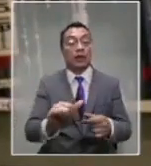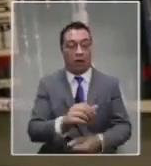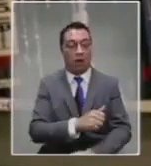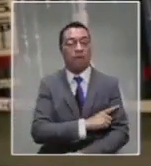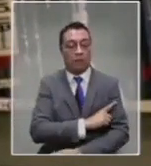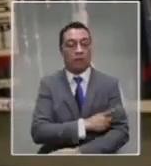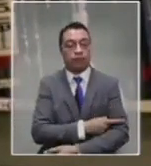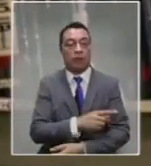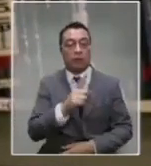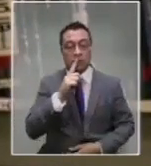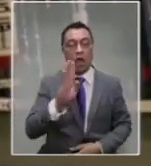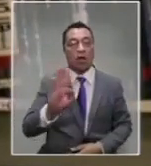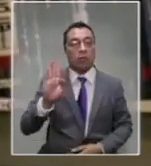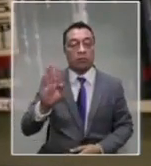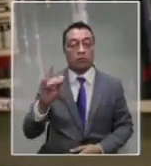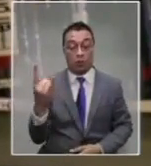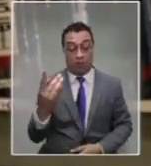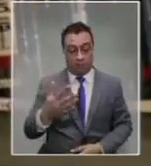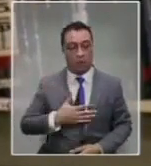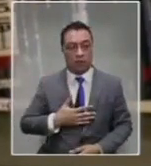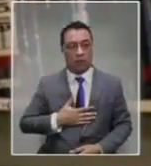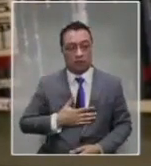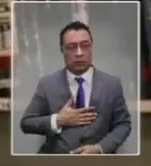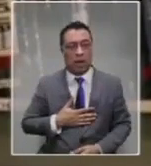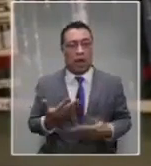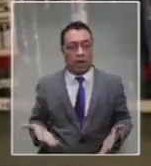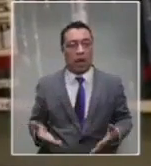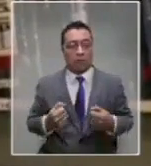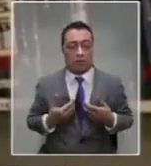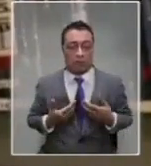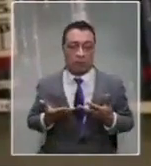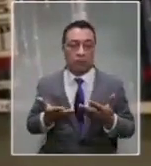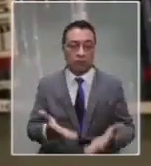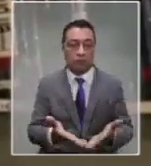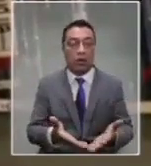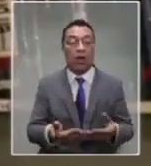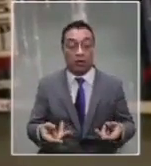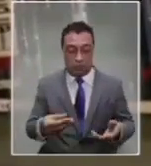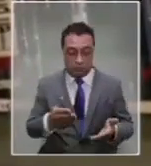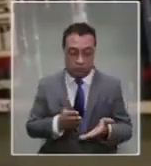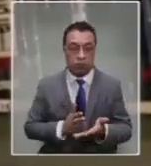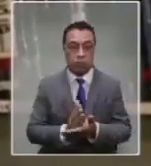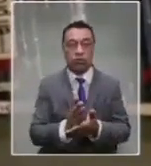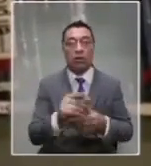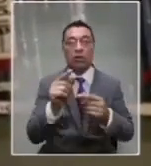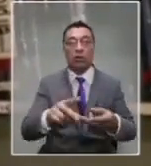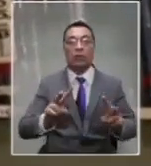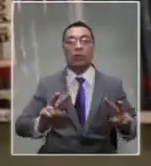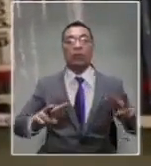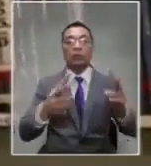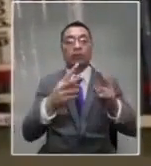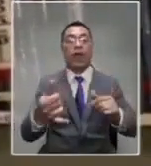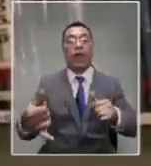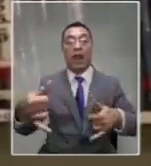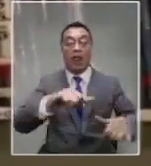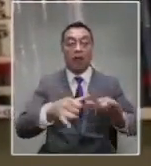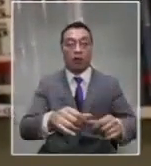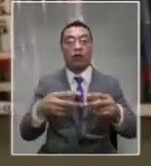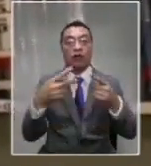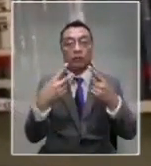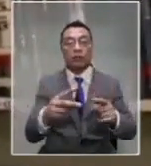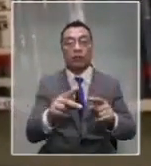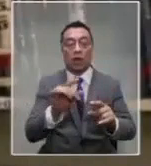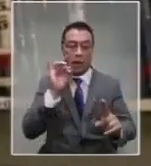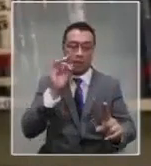además está el fuerte compromiso de la universidad para la implementación de infraestructura y